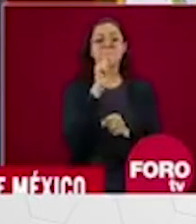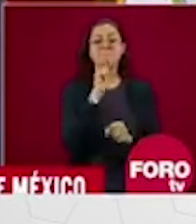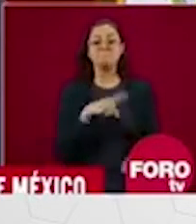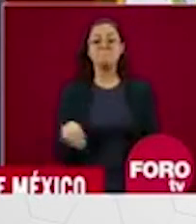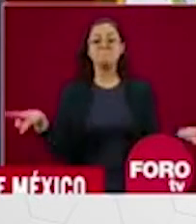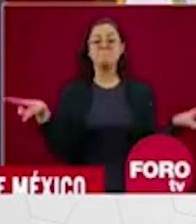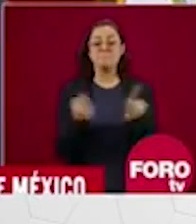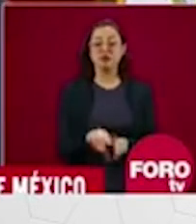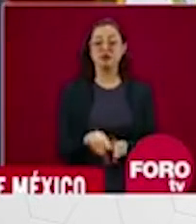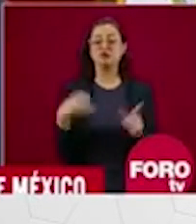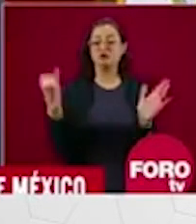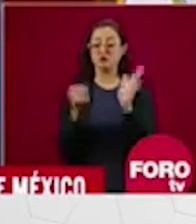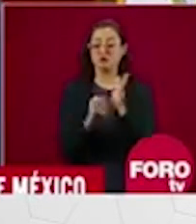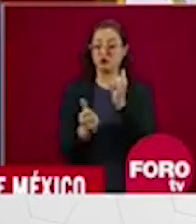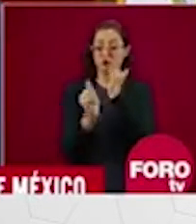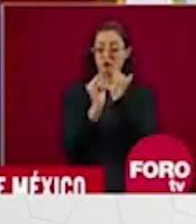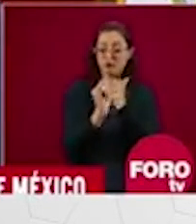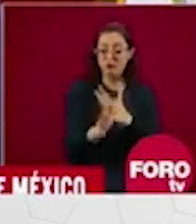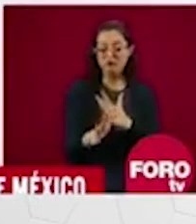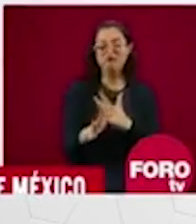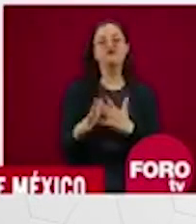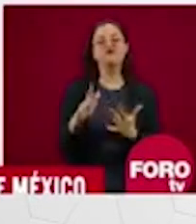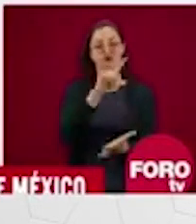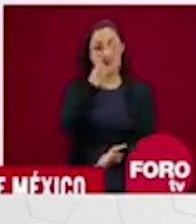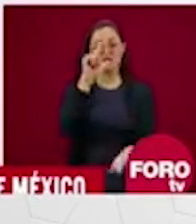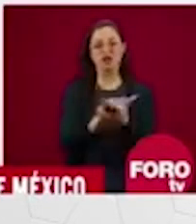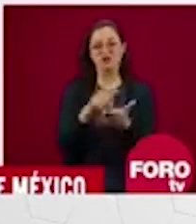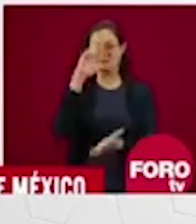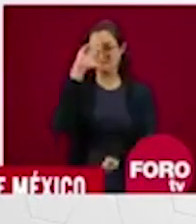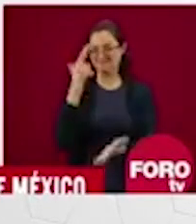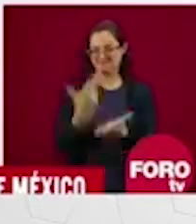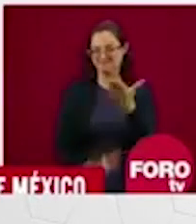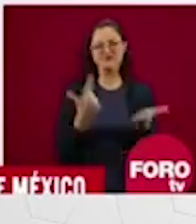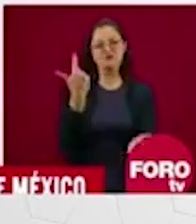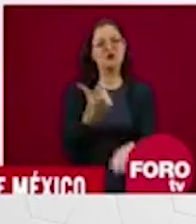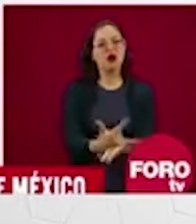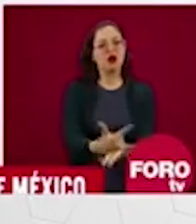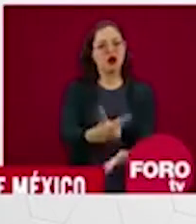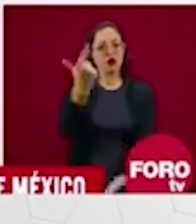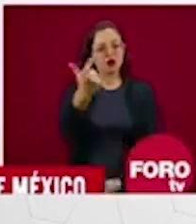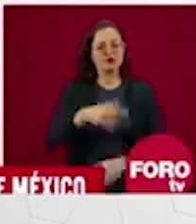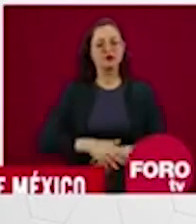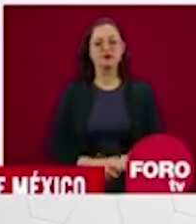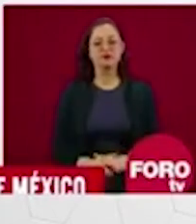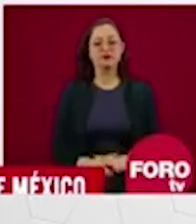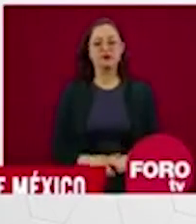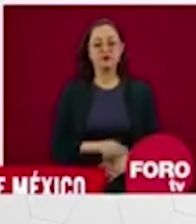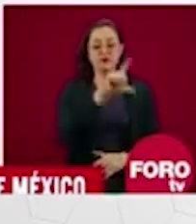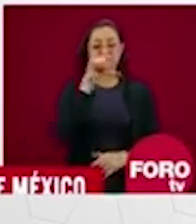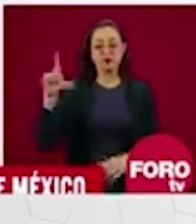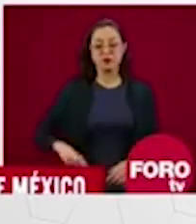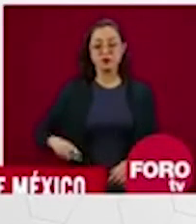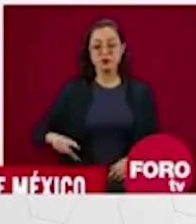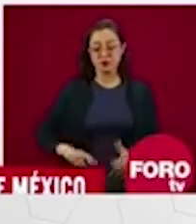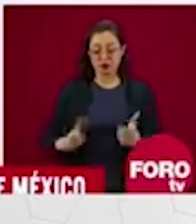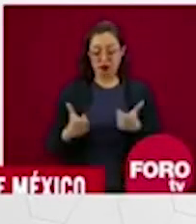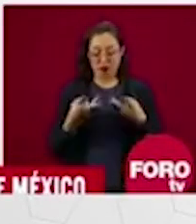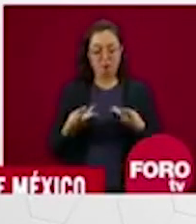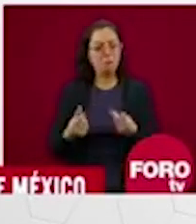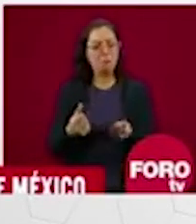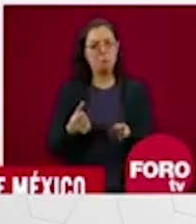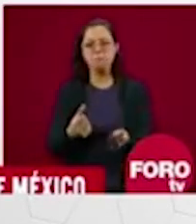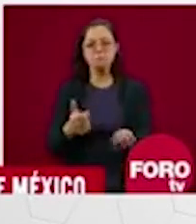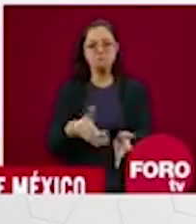anunciado por Frena y sus seguidores, que siguen todos los días en contra de la cuarta